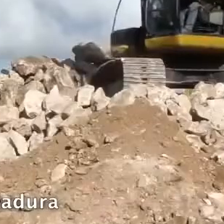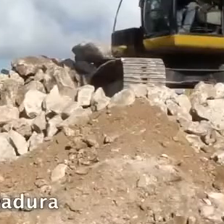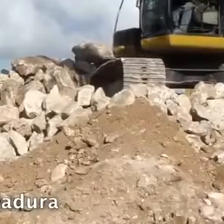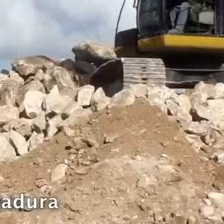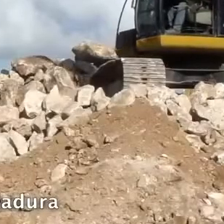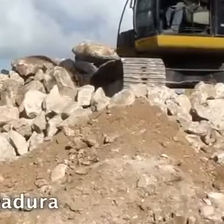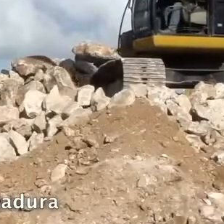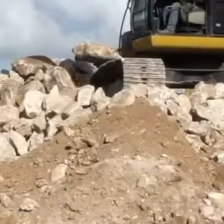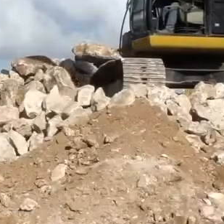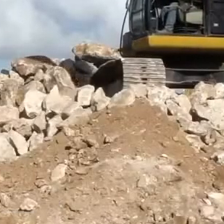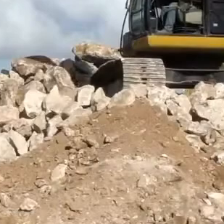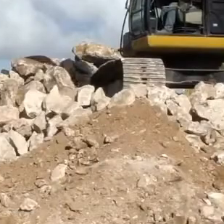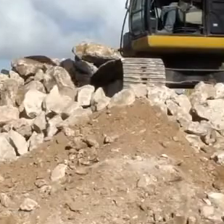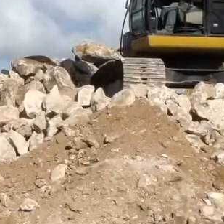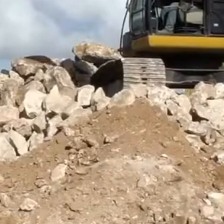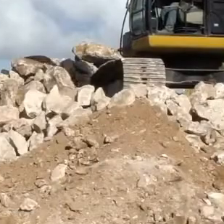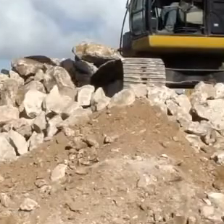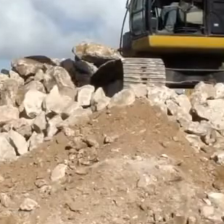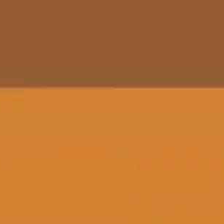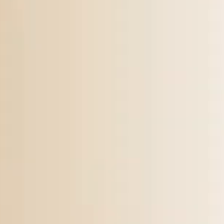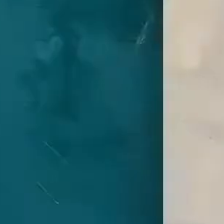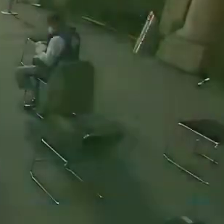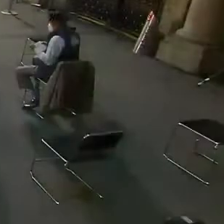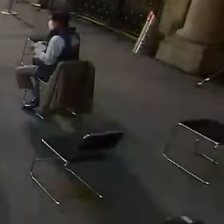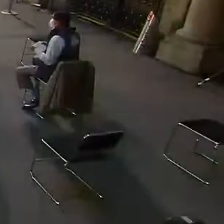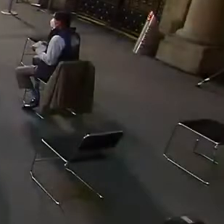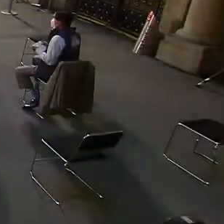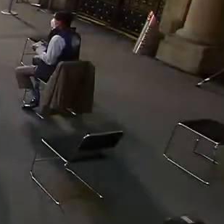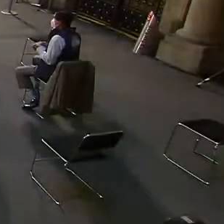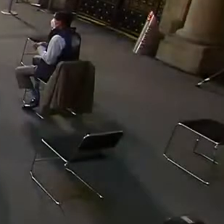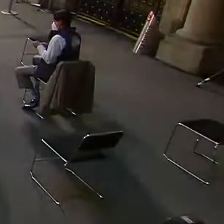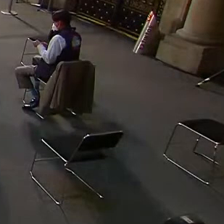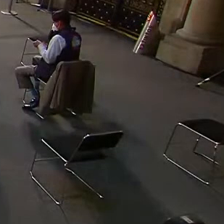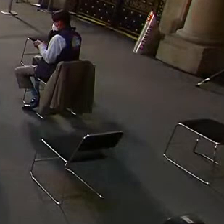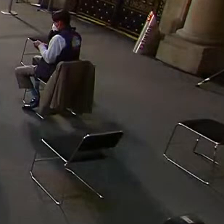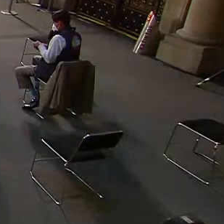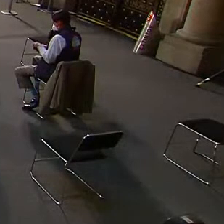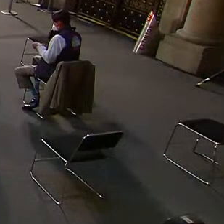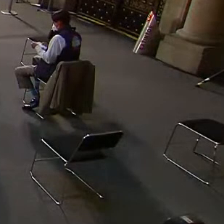y subbases. El Tren Maya avanza.